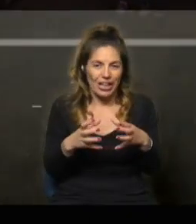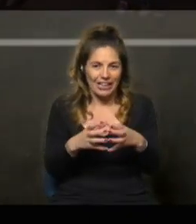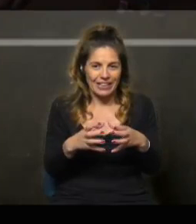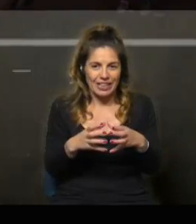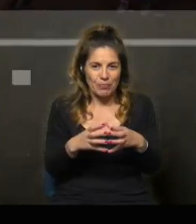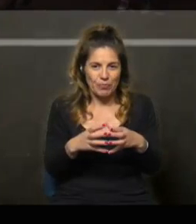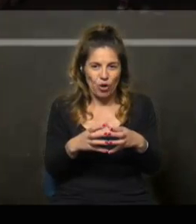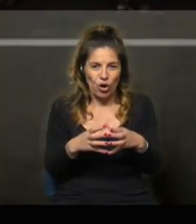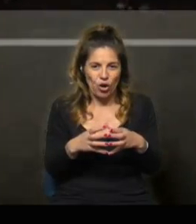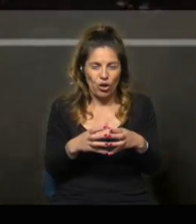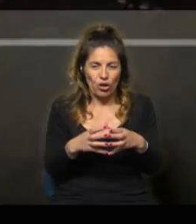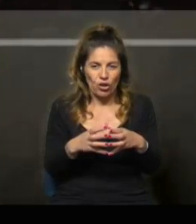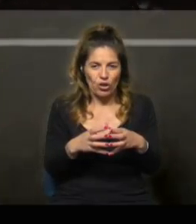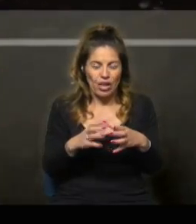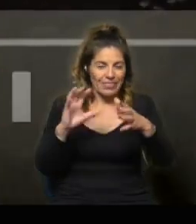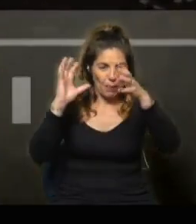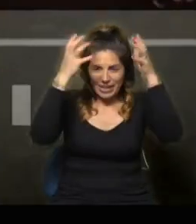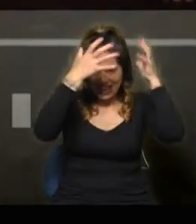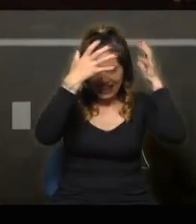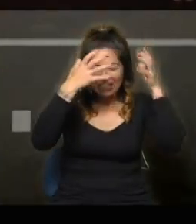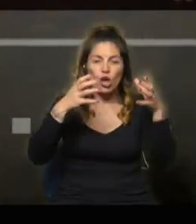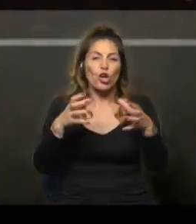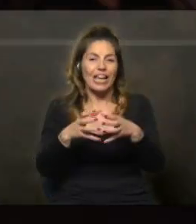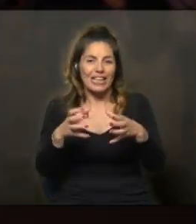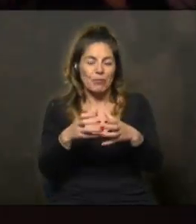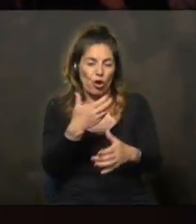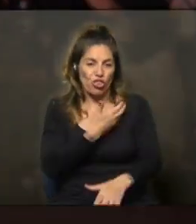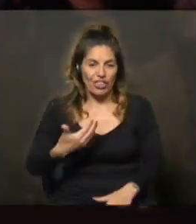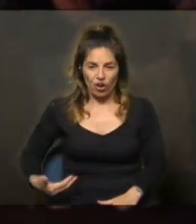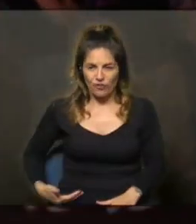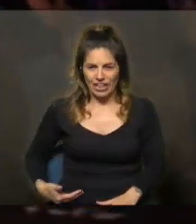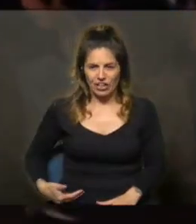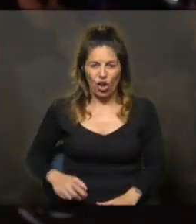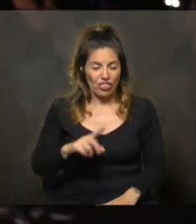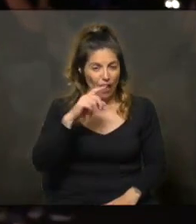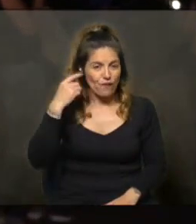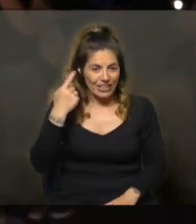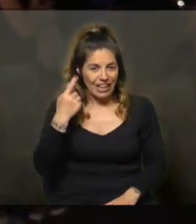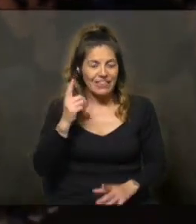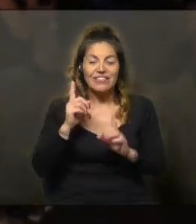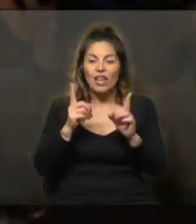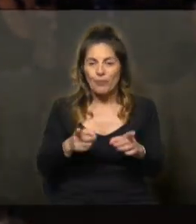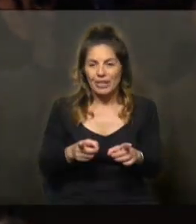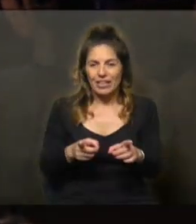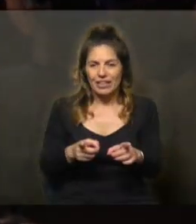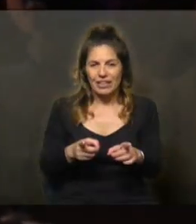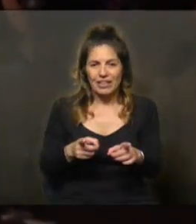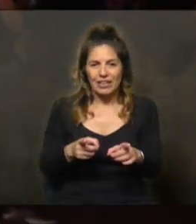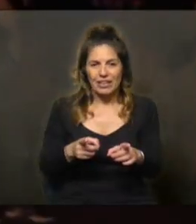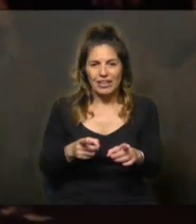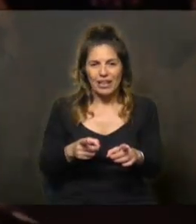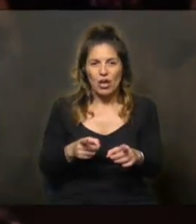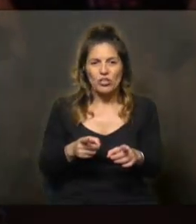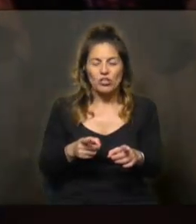la mesa chica como se conoce de Javier Miley con el equipo de gobierno de Alberto Fernández evidente también Sergio maa sobre